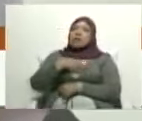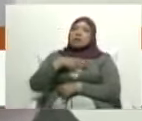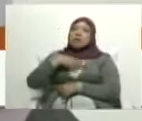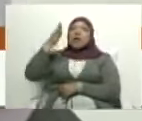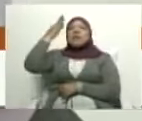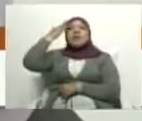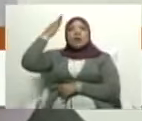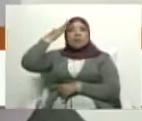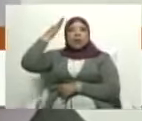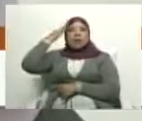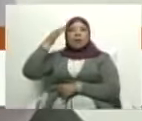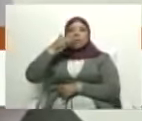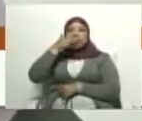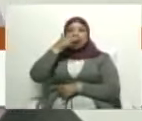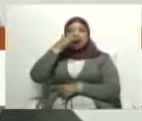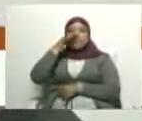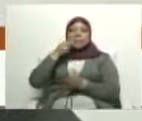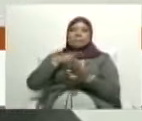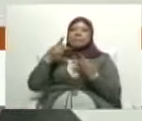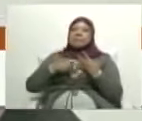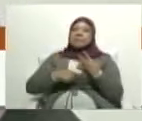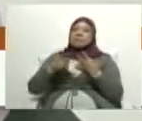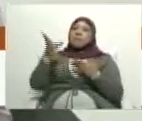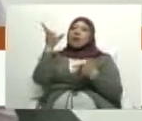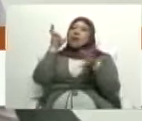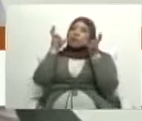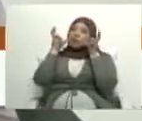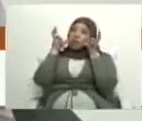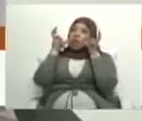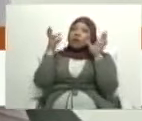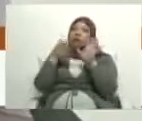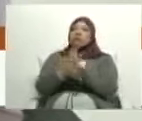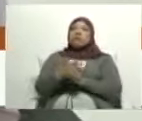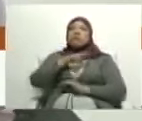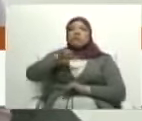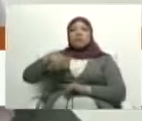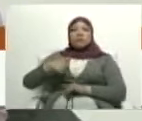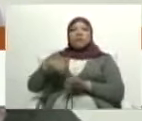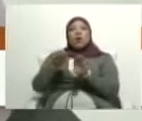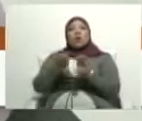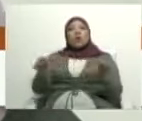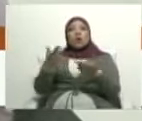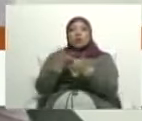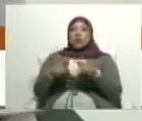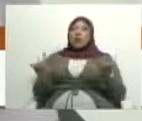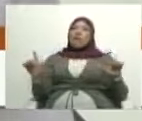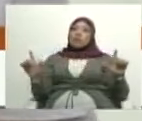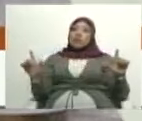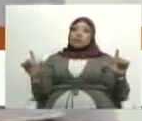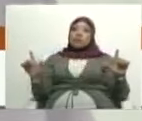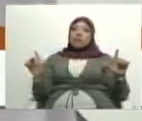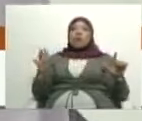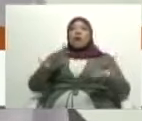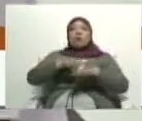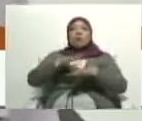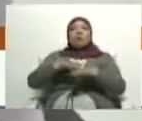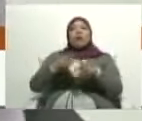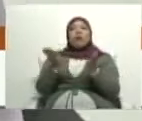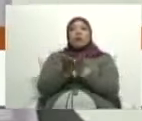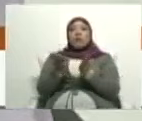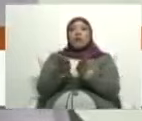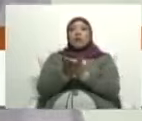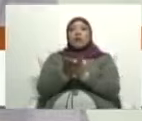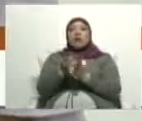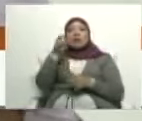que las propuestas que estamos escuchando forman parte de esa educación liberadora que nos piden llevar a las escuelas. Aquí